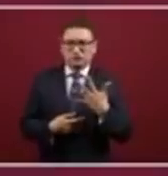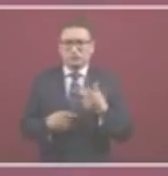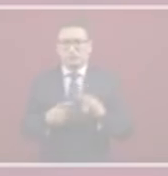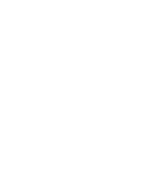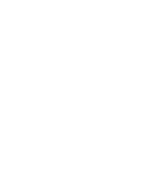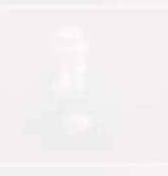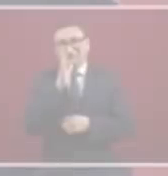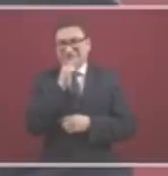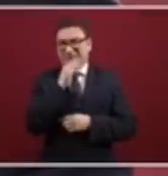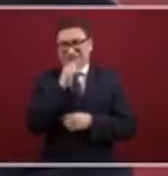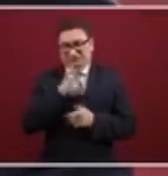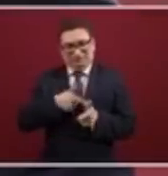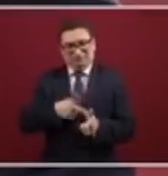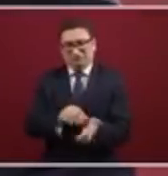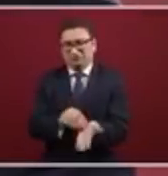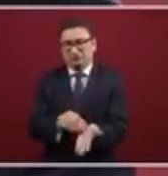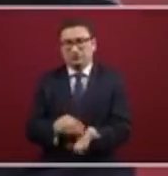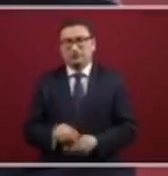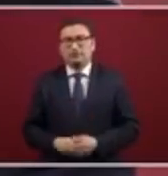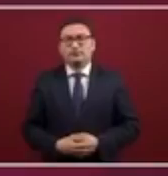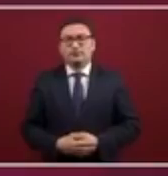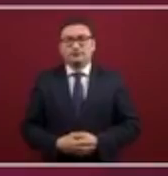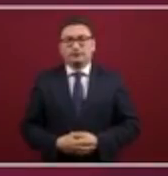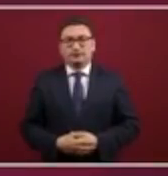valores lo segundo